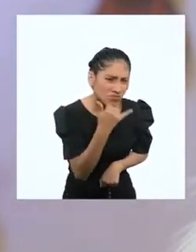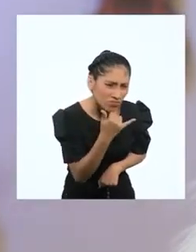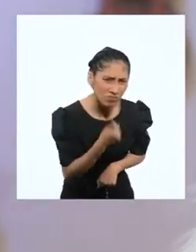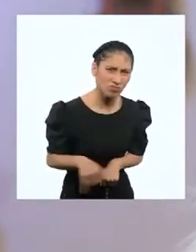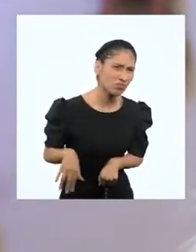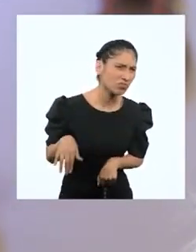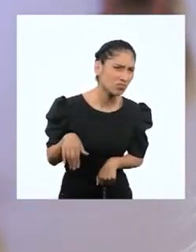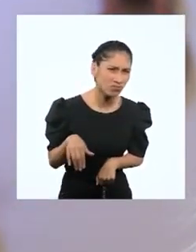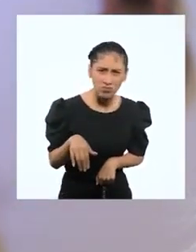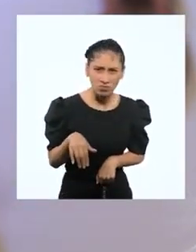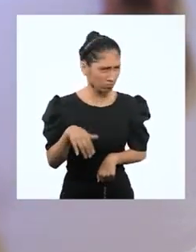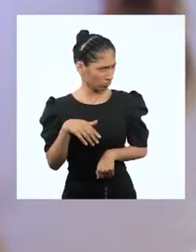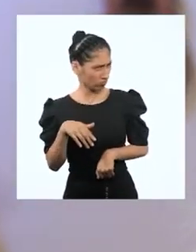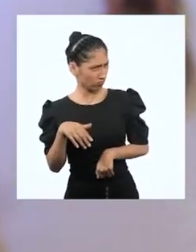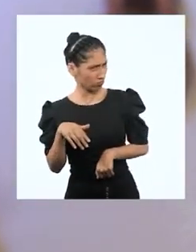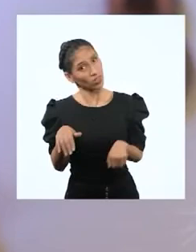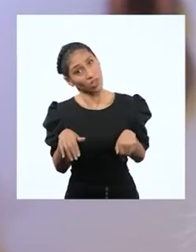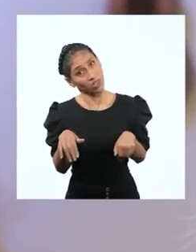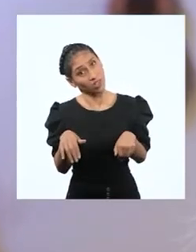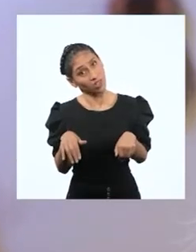¡Chancay! ¿Qué te pasa?